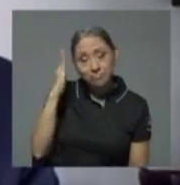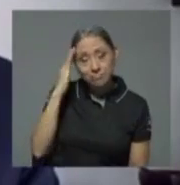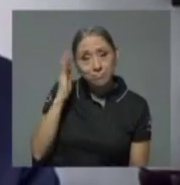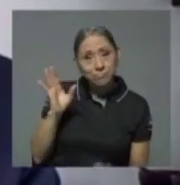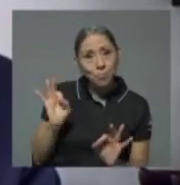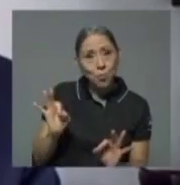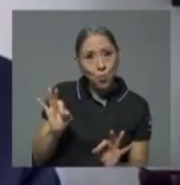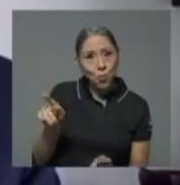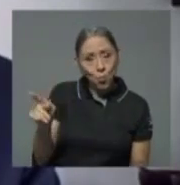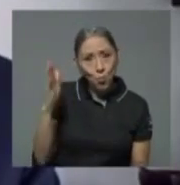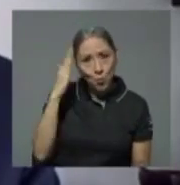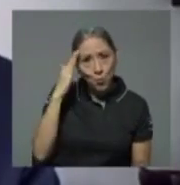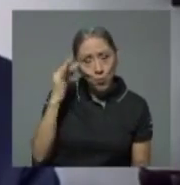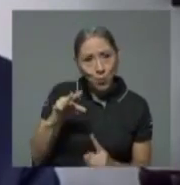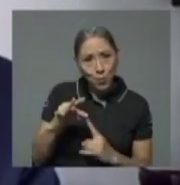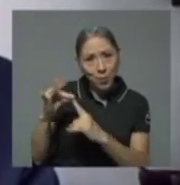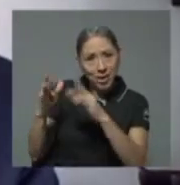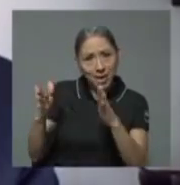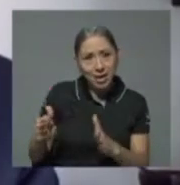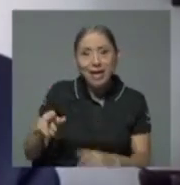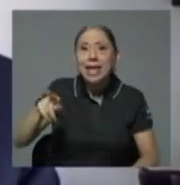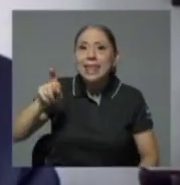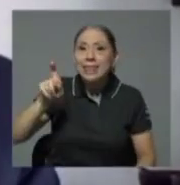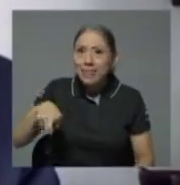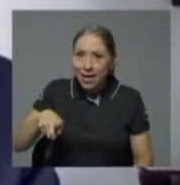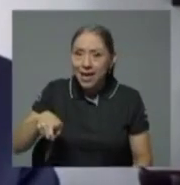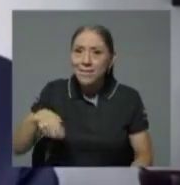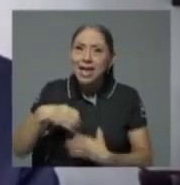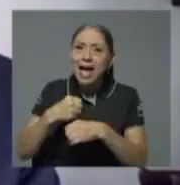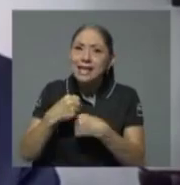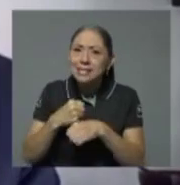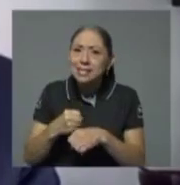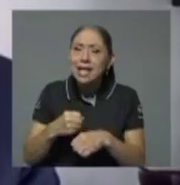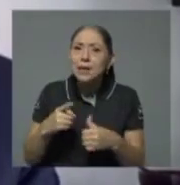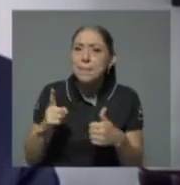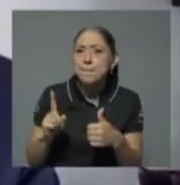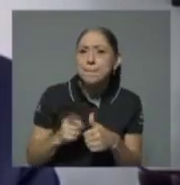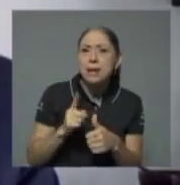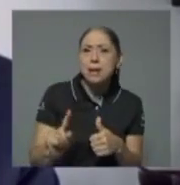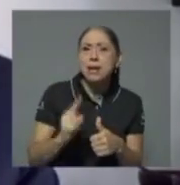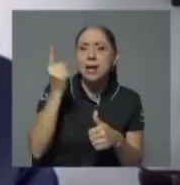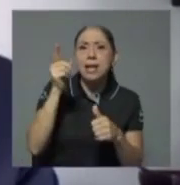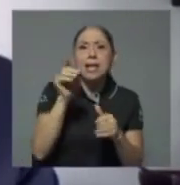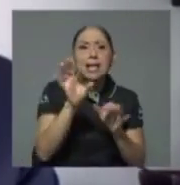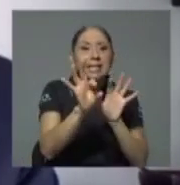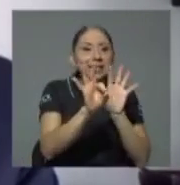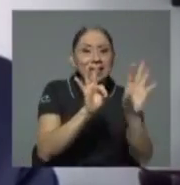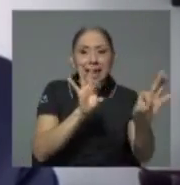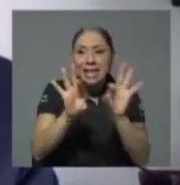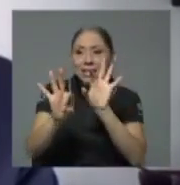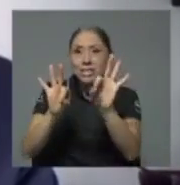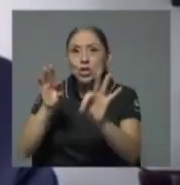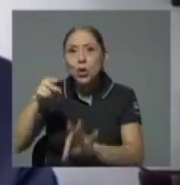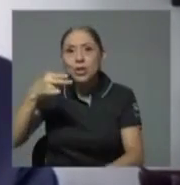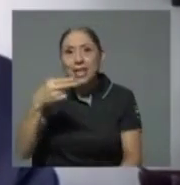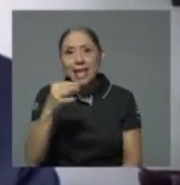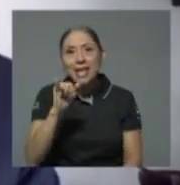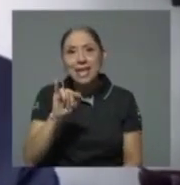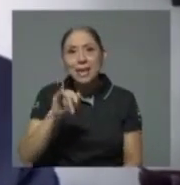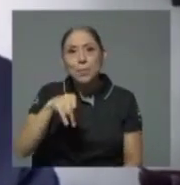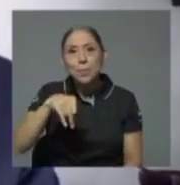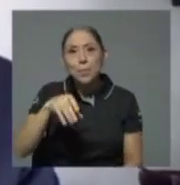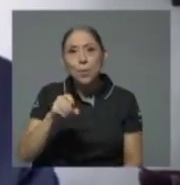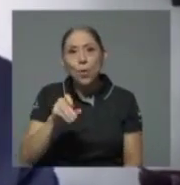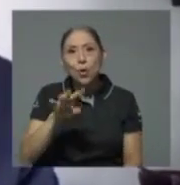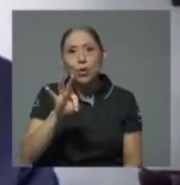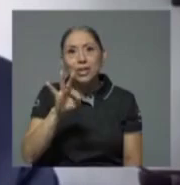econometrista sabe que hay que hacer una selección de hipotecas que se parecen, que sean comunes. Hay